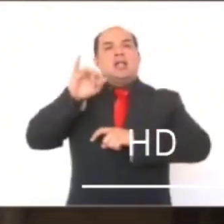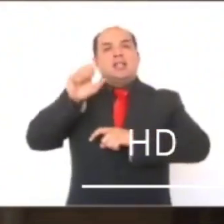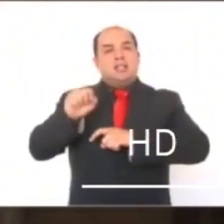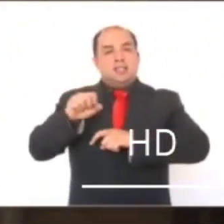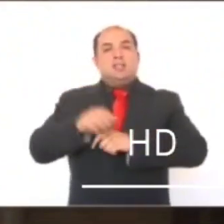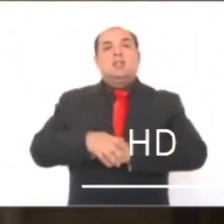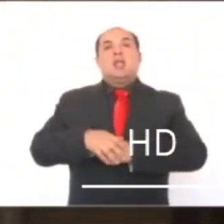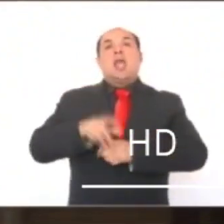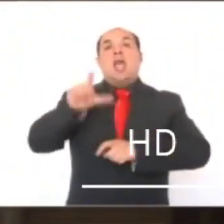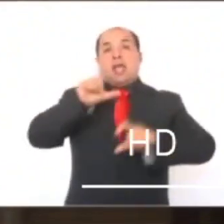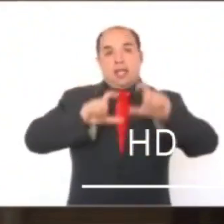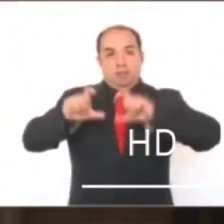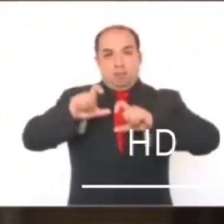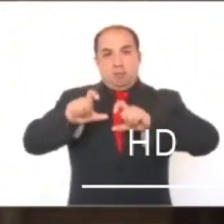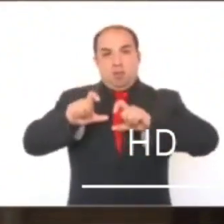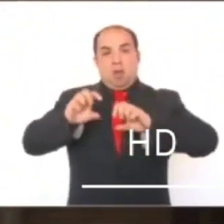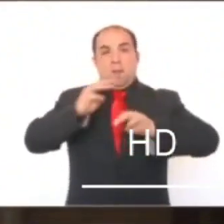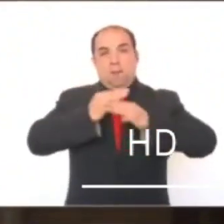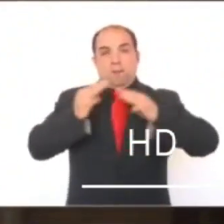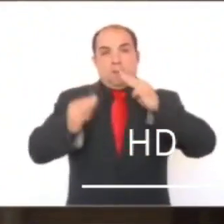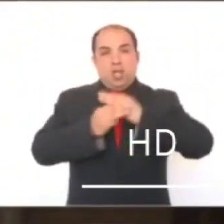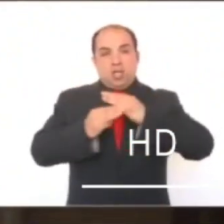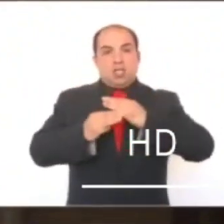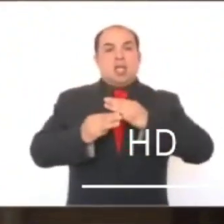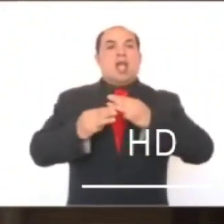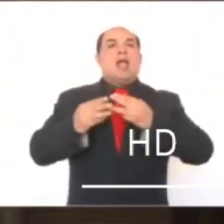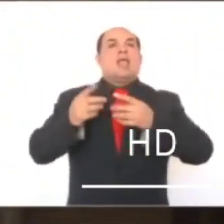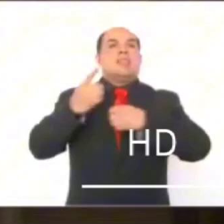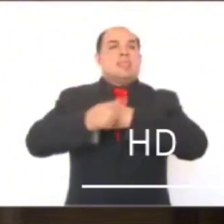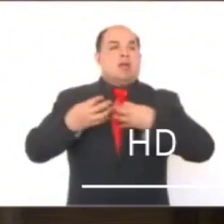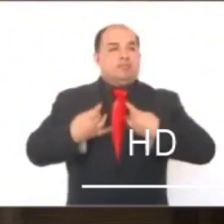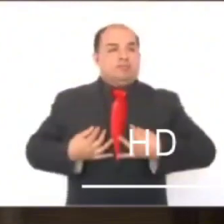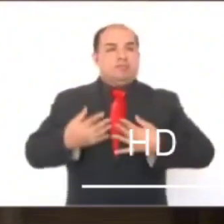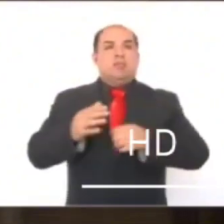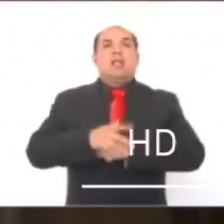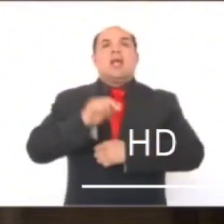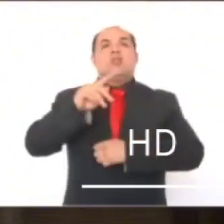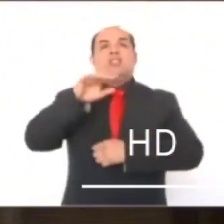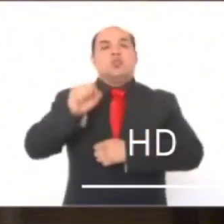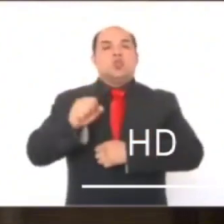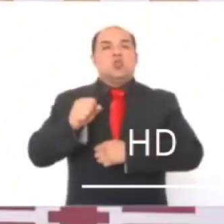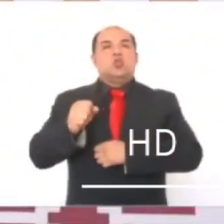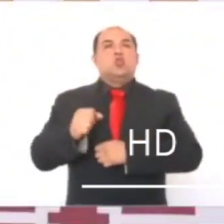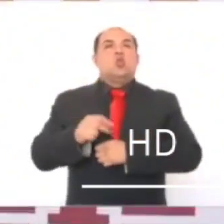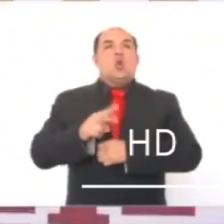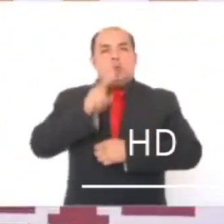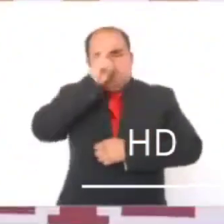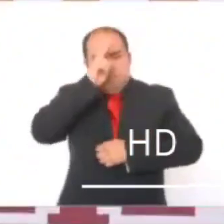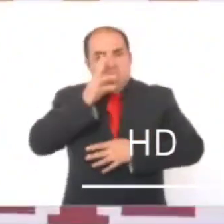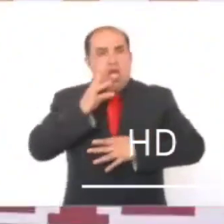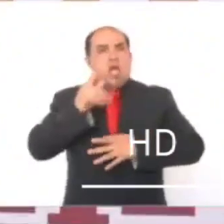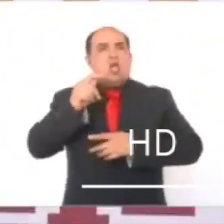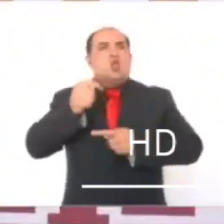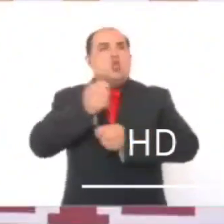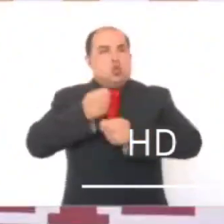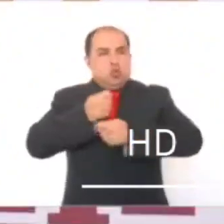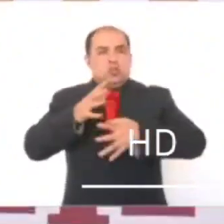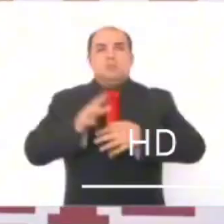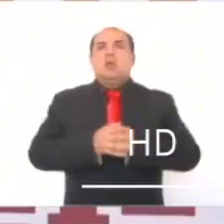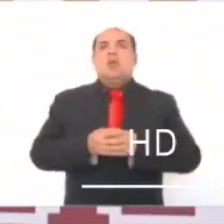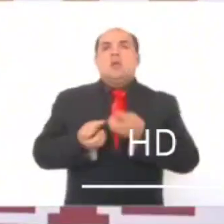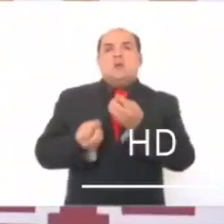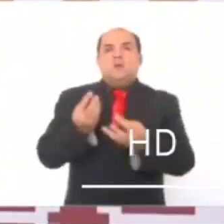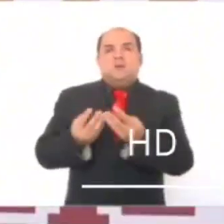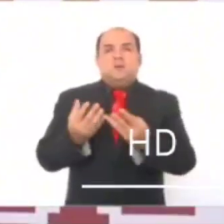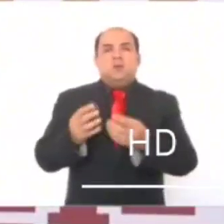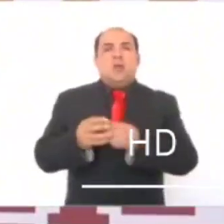sustancias químicas corrosivas, cáusticas, irritantes, tóxicas, inflamables, explosivas,